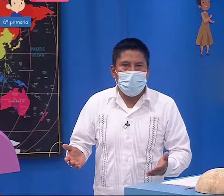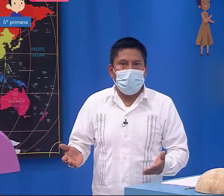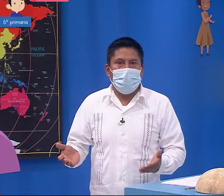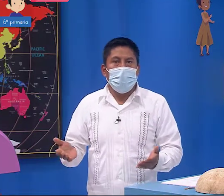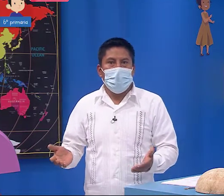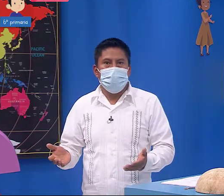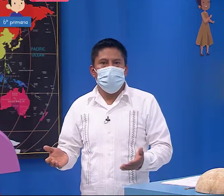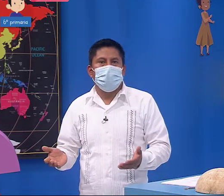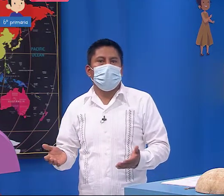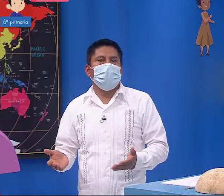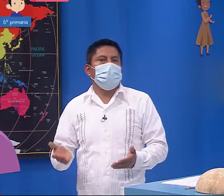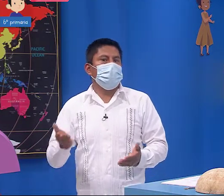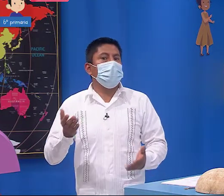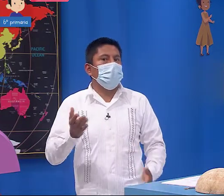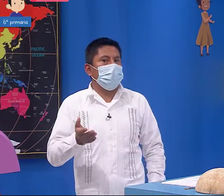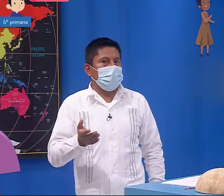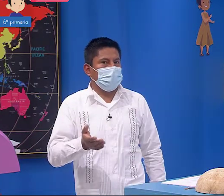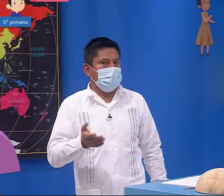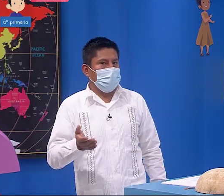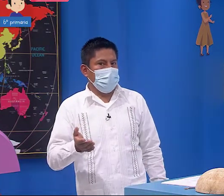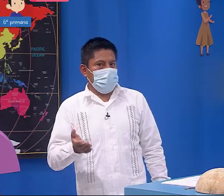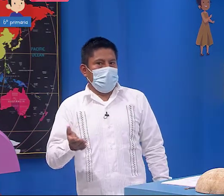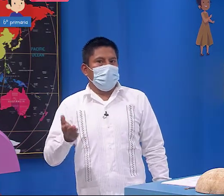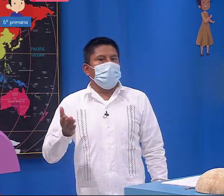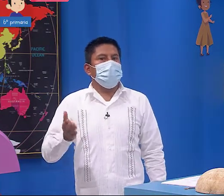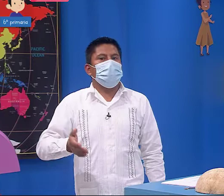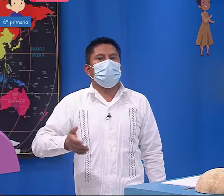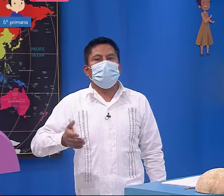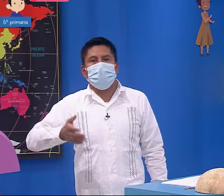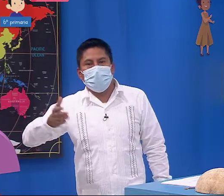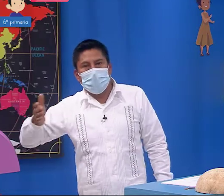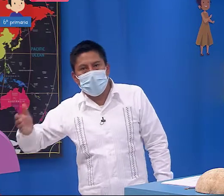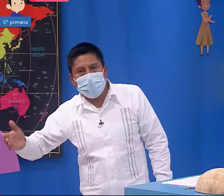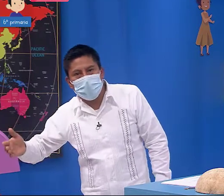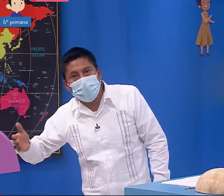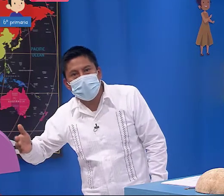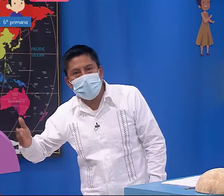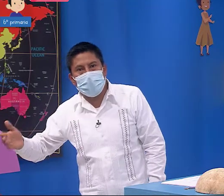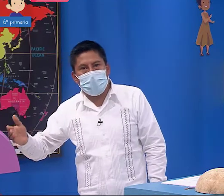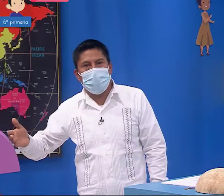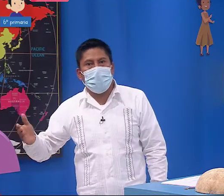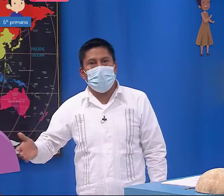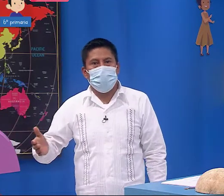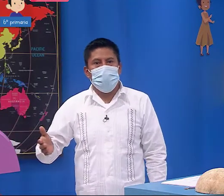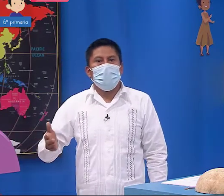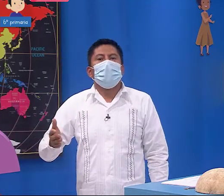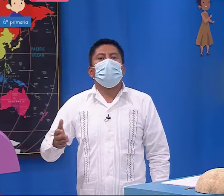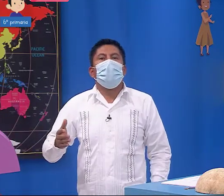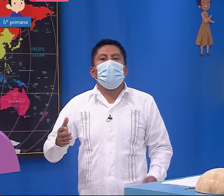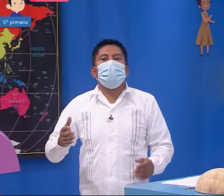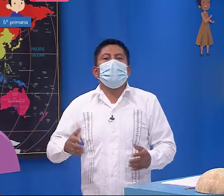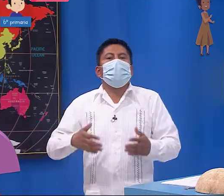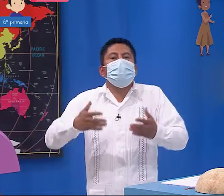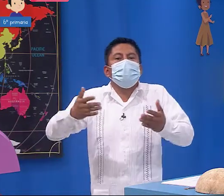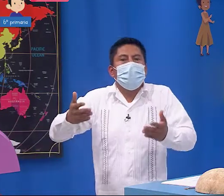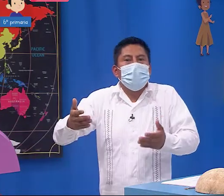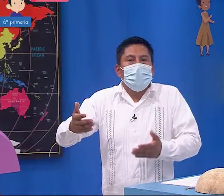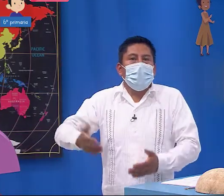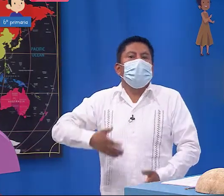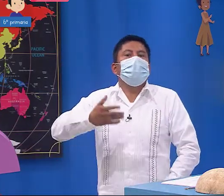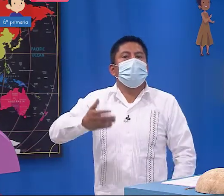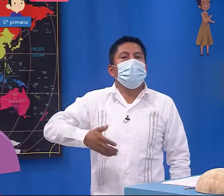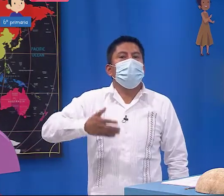chizahalana javi, a, guchidora shu, guiso dozi, dozina, give a, gomo